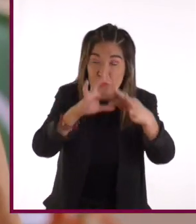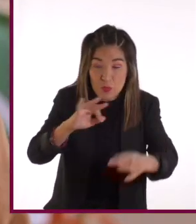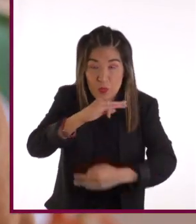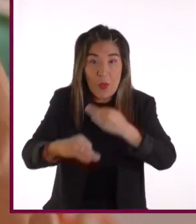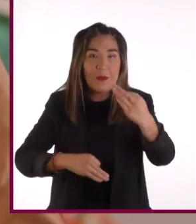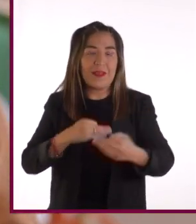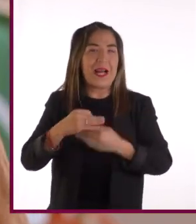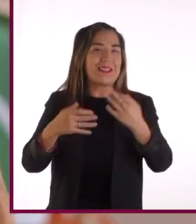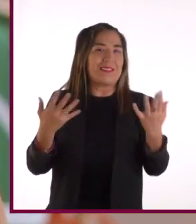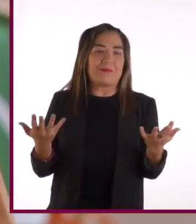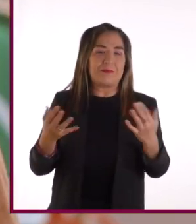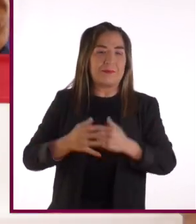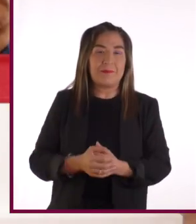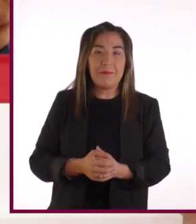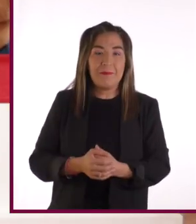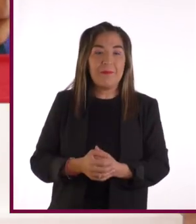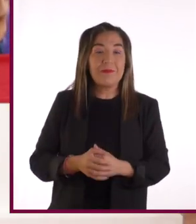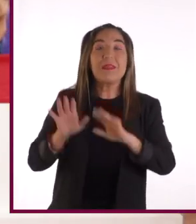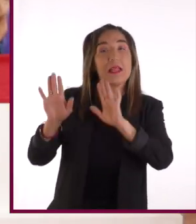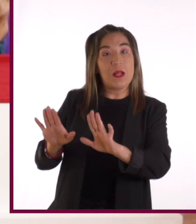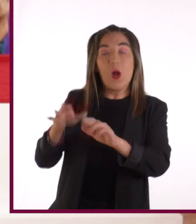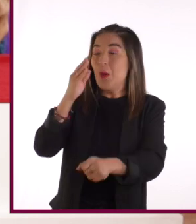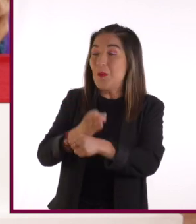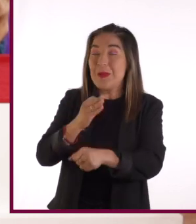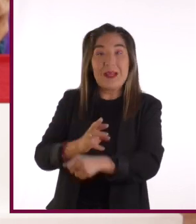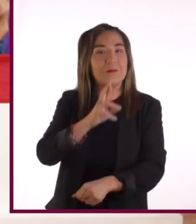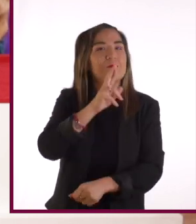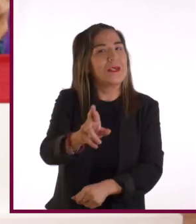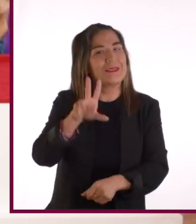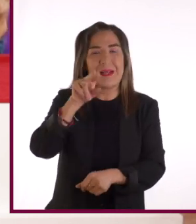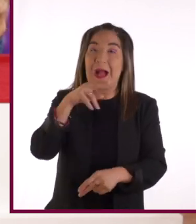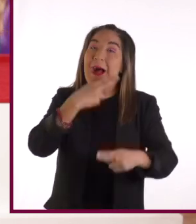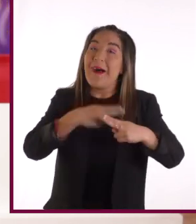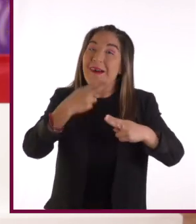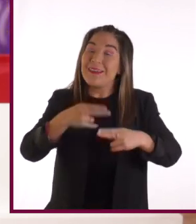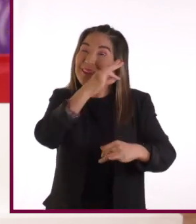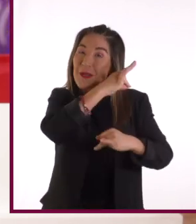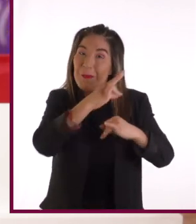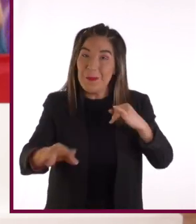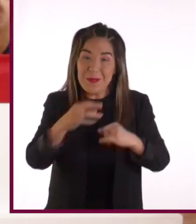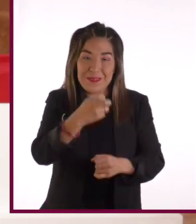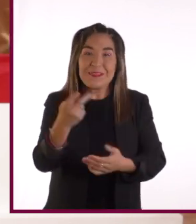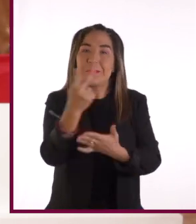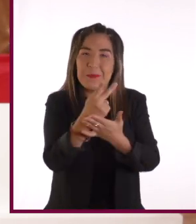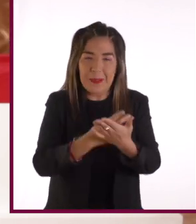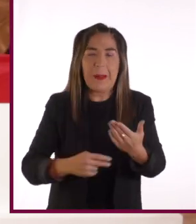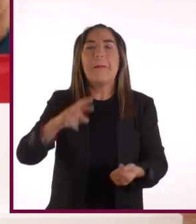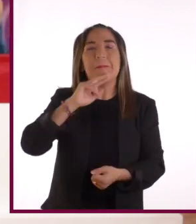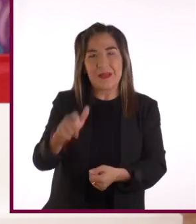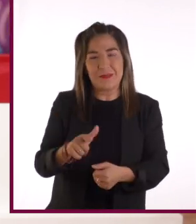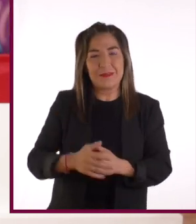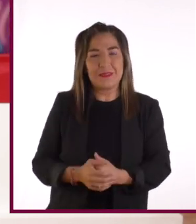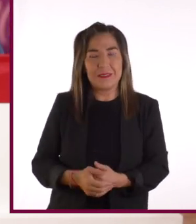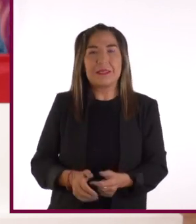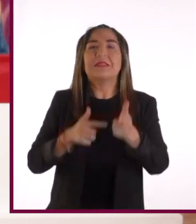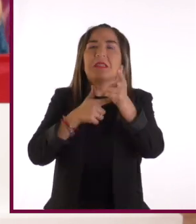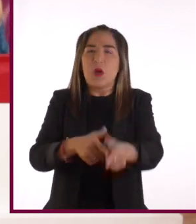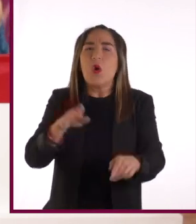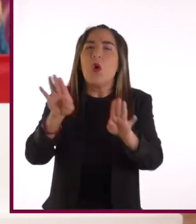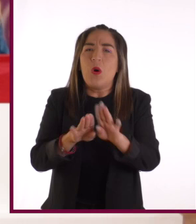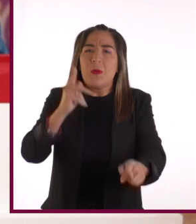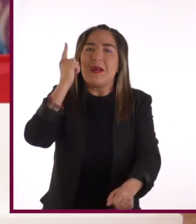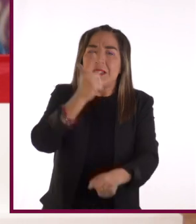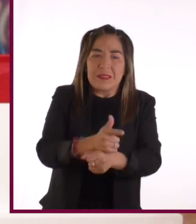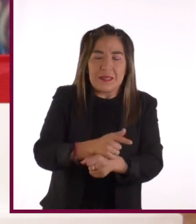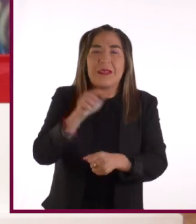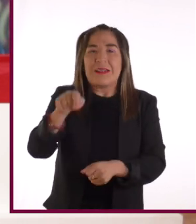la realidad resulta en... No. Quedamos en que no íbamos a dar la respuesta sino hasta el final, ¿no? ¿Qué te parece si mejor continuamos